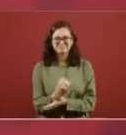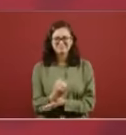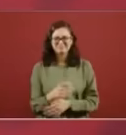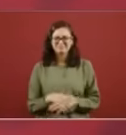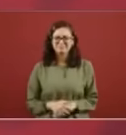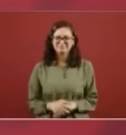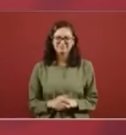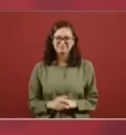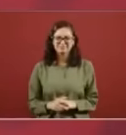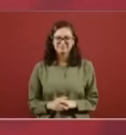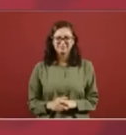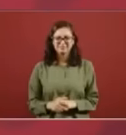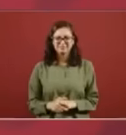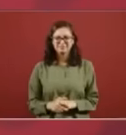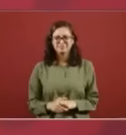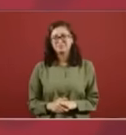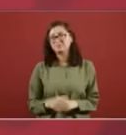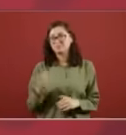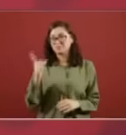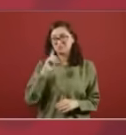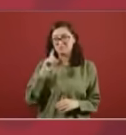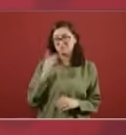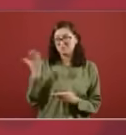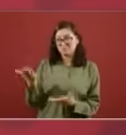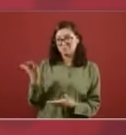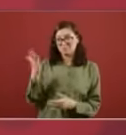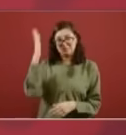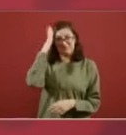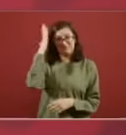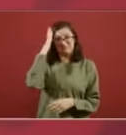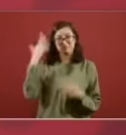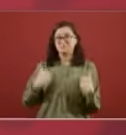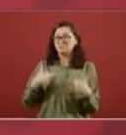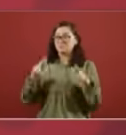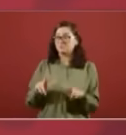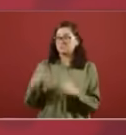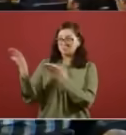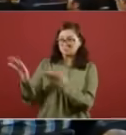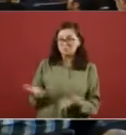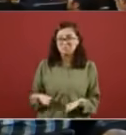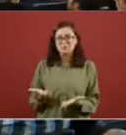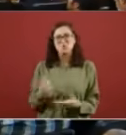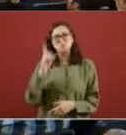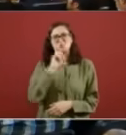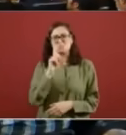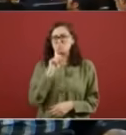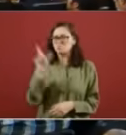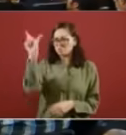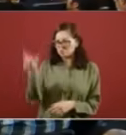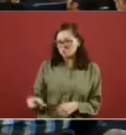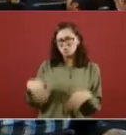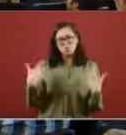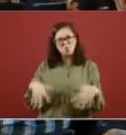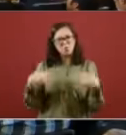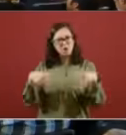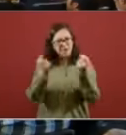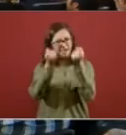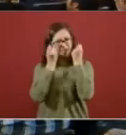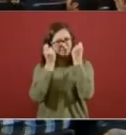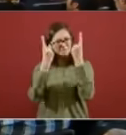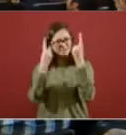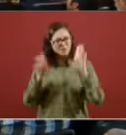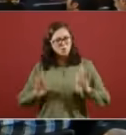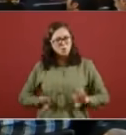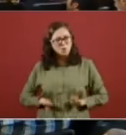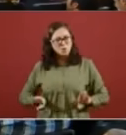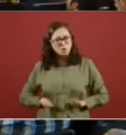La señora Bachelet es una mujer admirable,